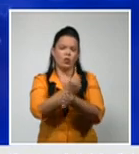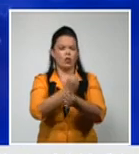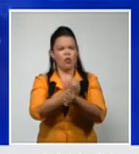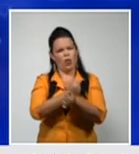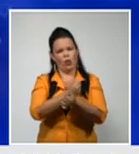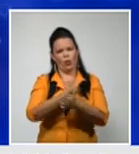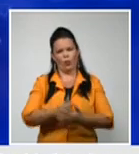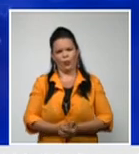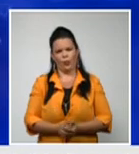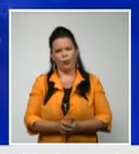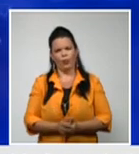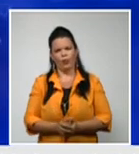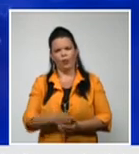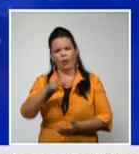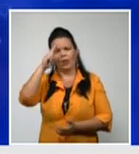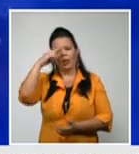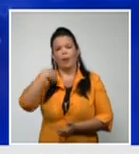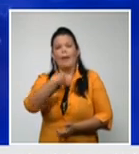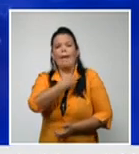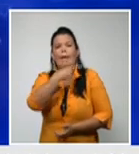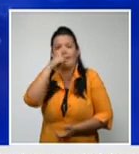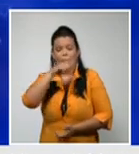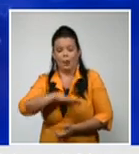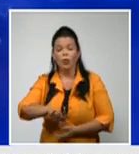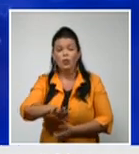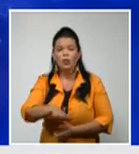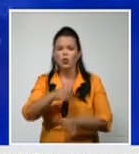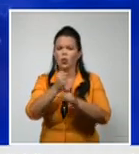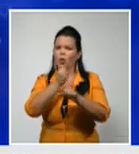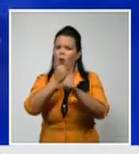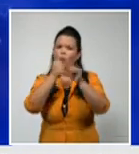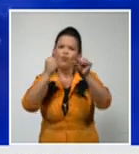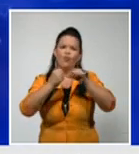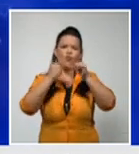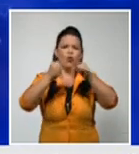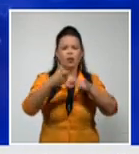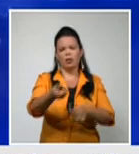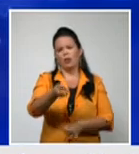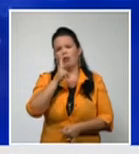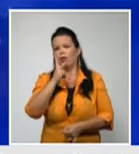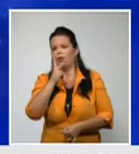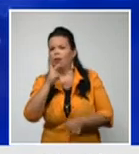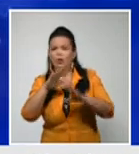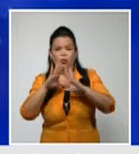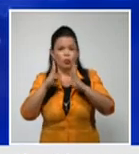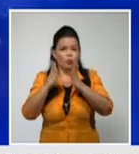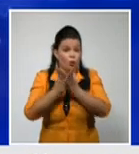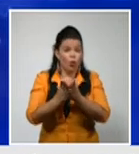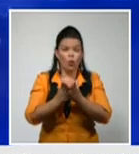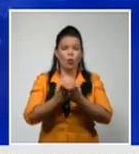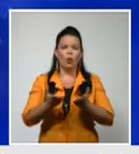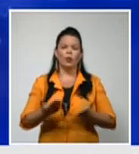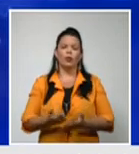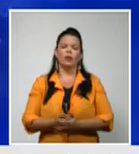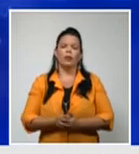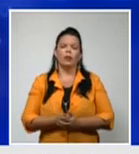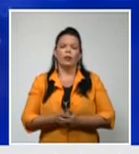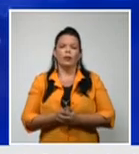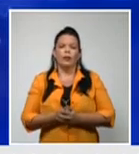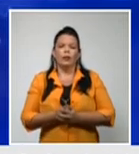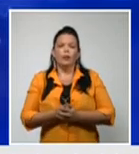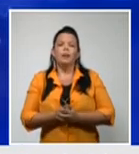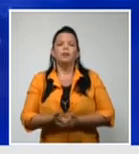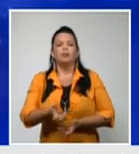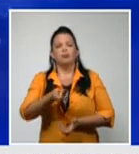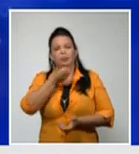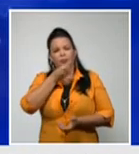pediatras trabajan duro, como todos los compañeros, creo que todos trabajan duro. Y han logrado